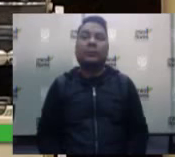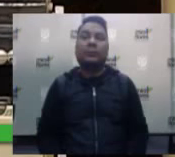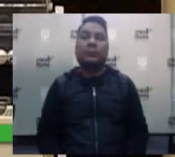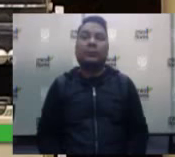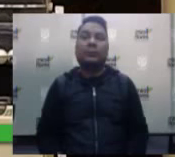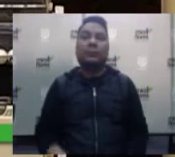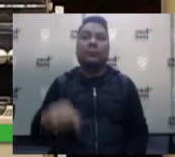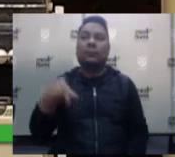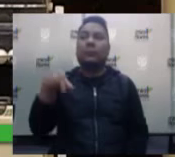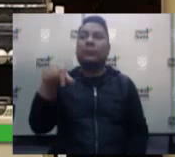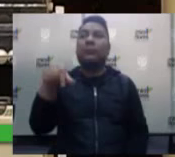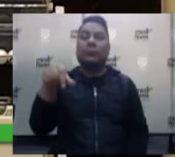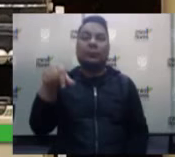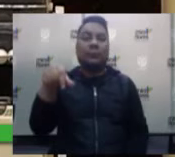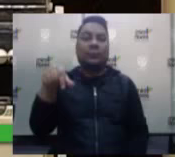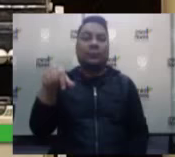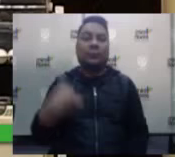Q.